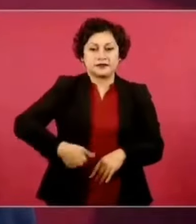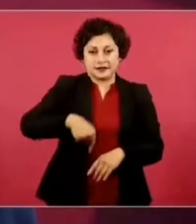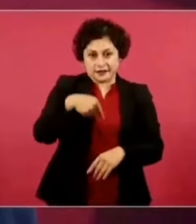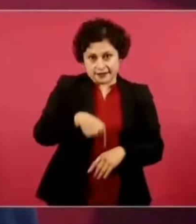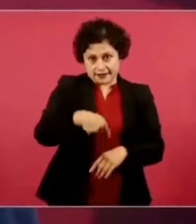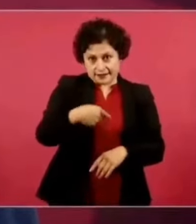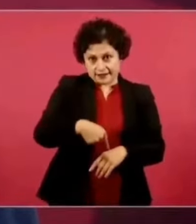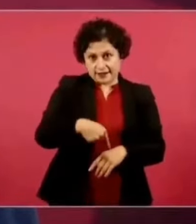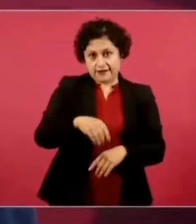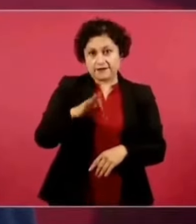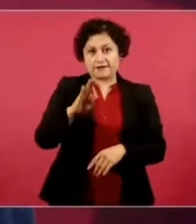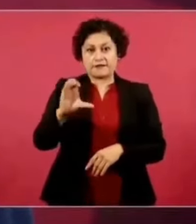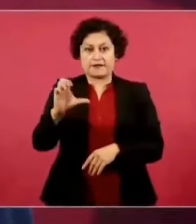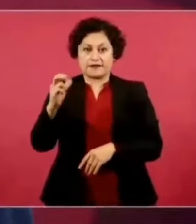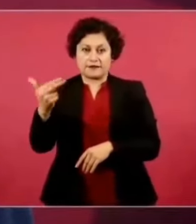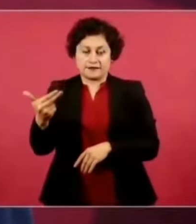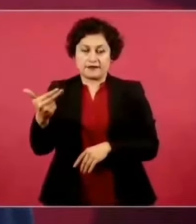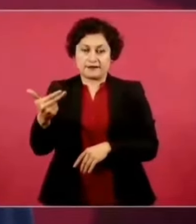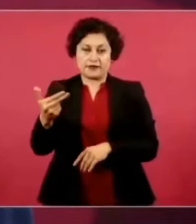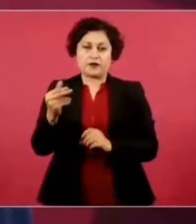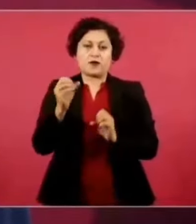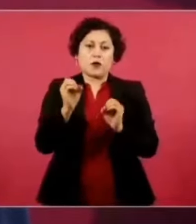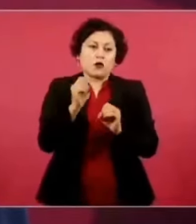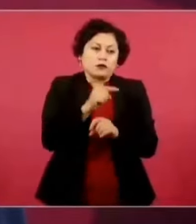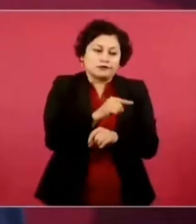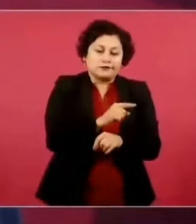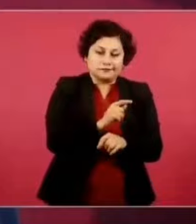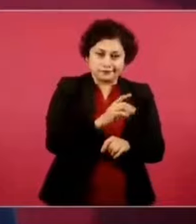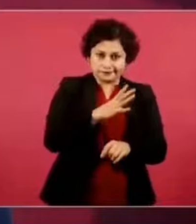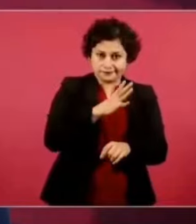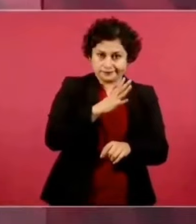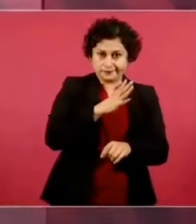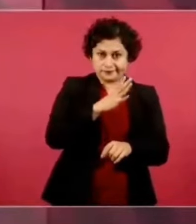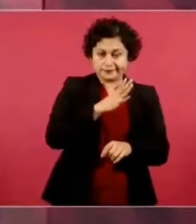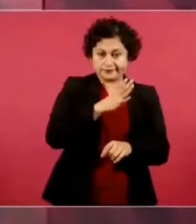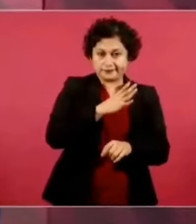o detentaba la presidencia de México,